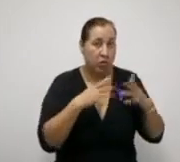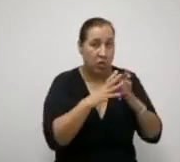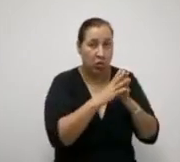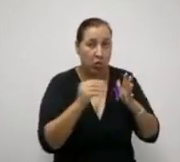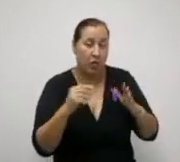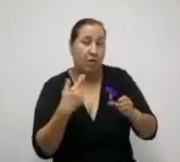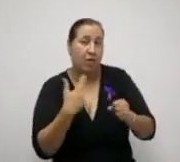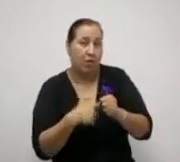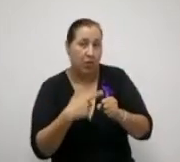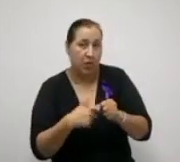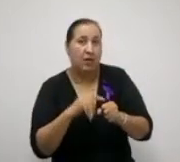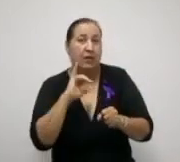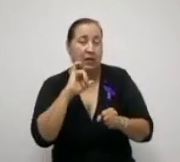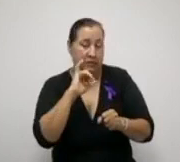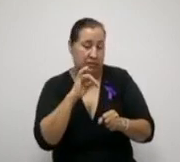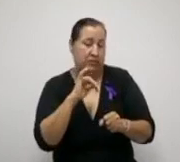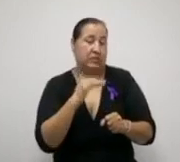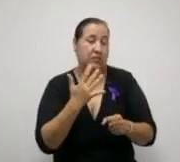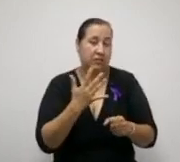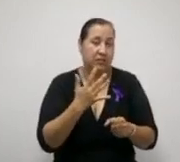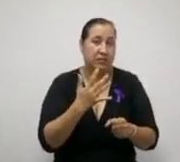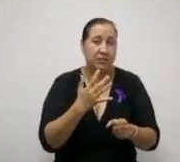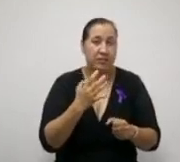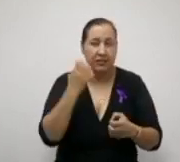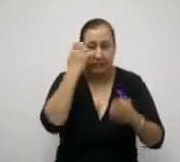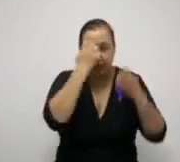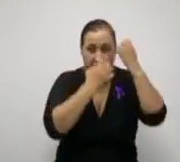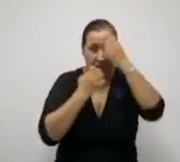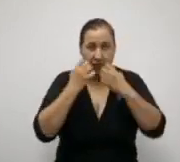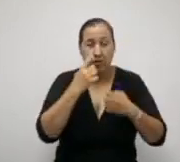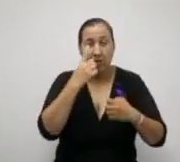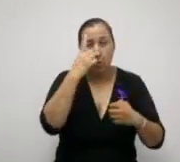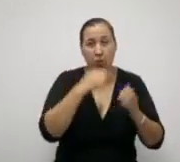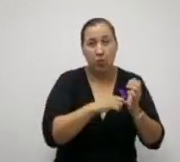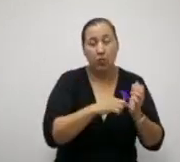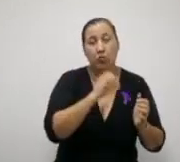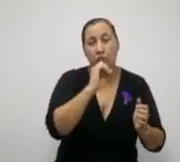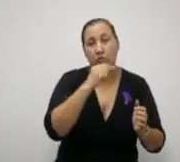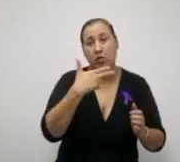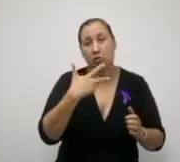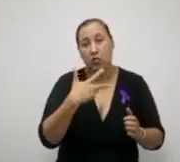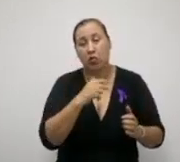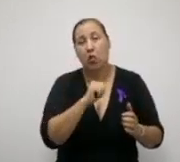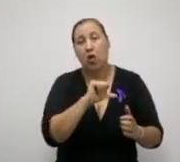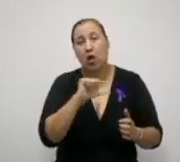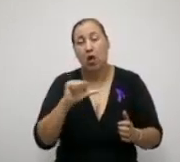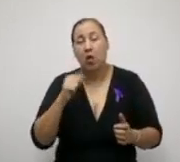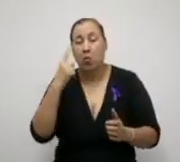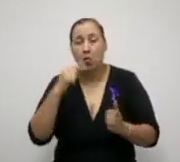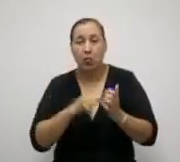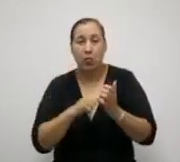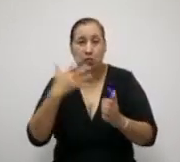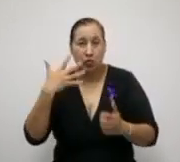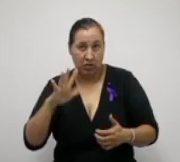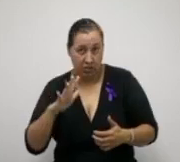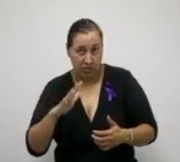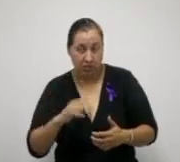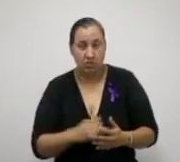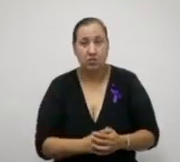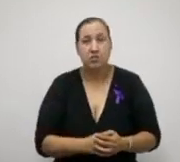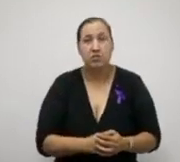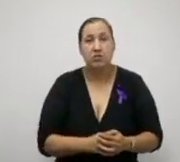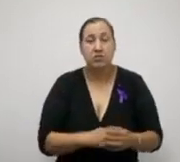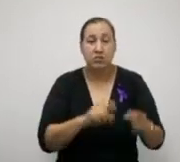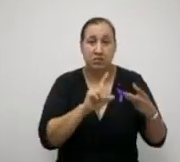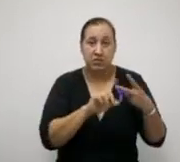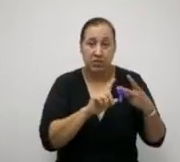de casos de diagnóstico confirmado se eleva de 1.08 a 1.10. La tasa de